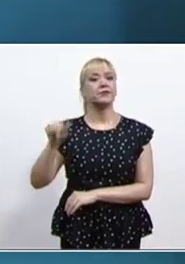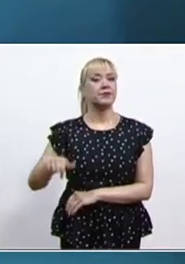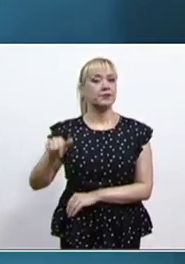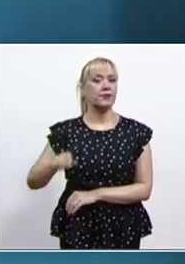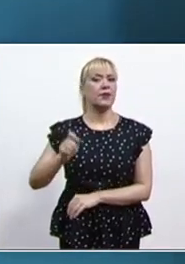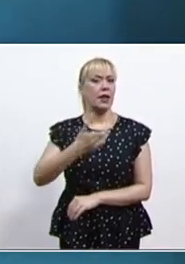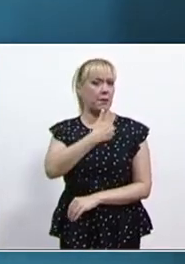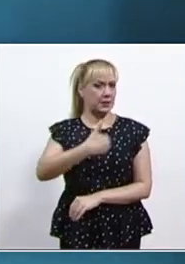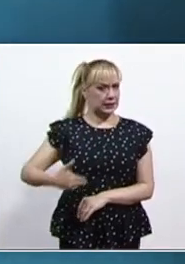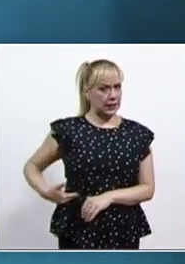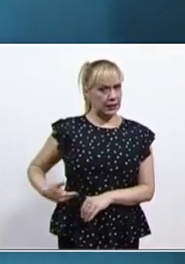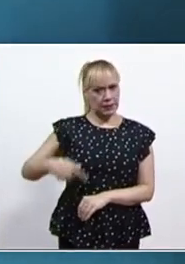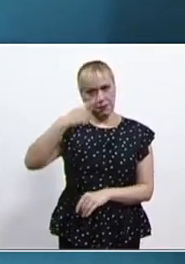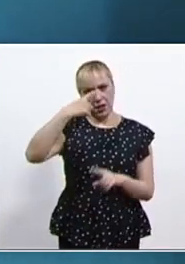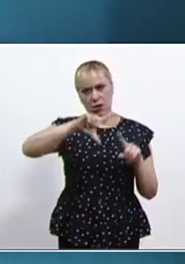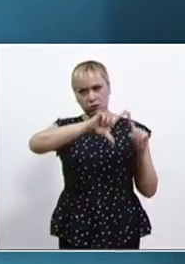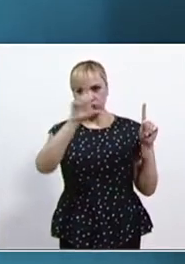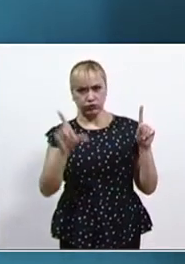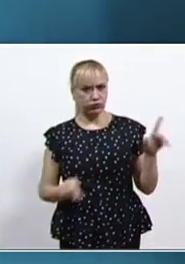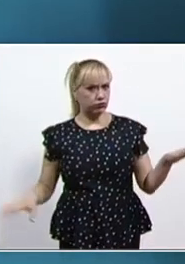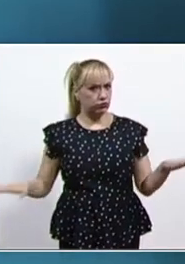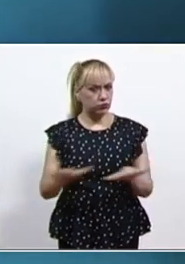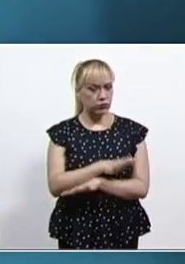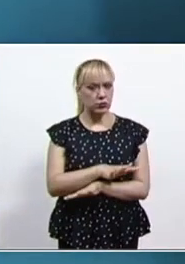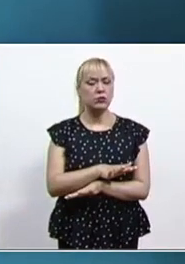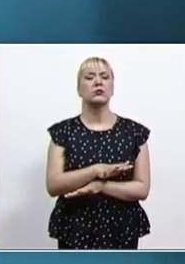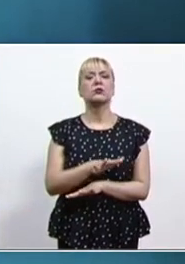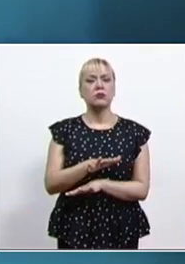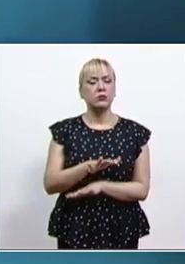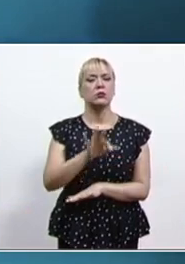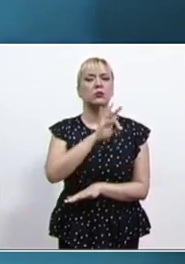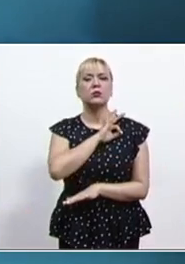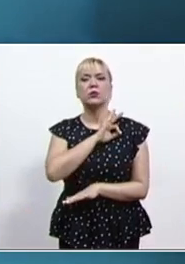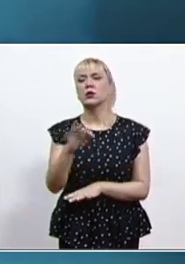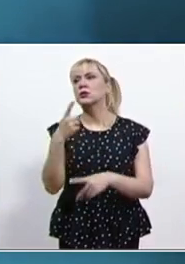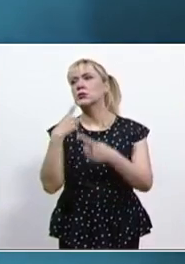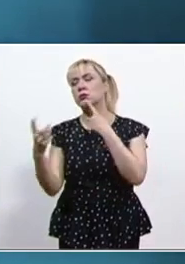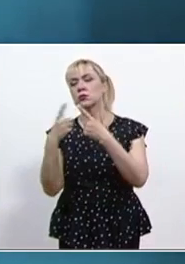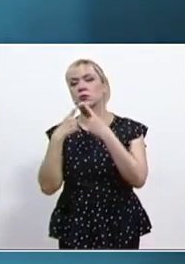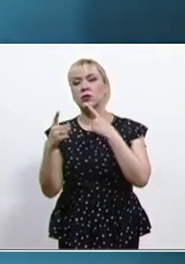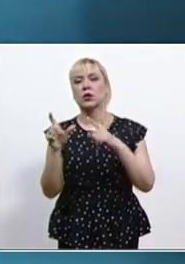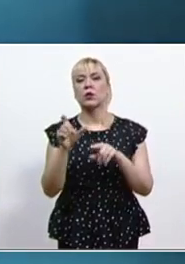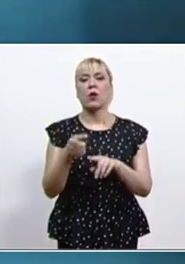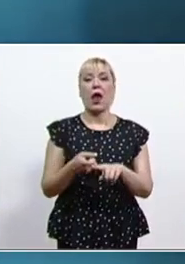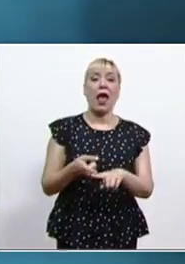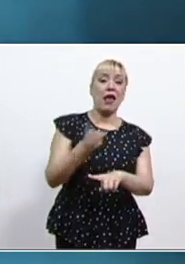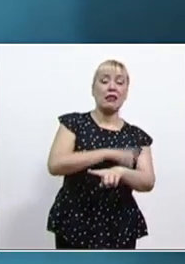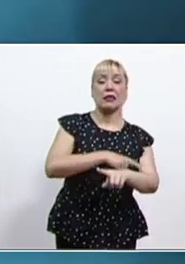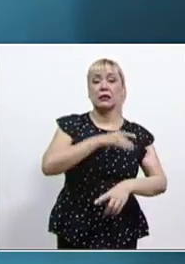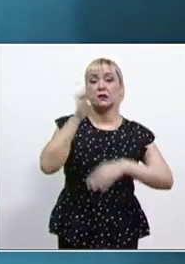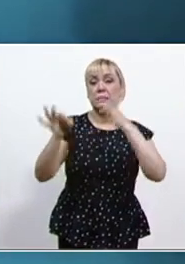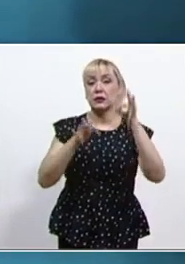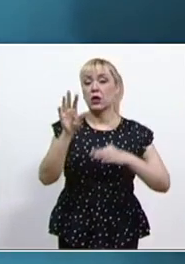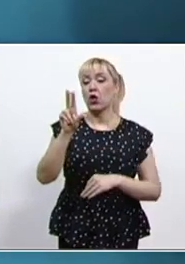la presidencia de la República, los aspirantes a dicho cargo podrán erogar durante la etapa de precampaña